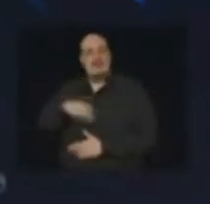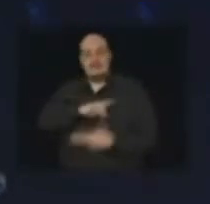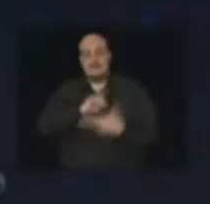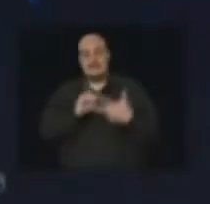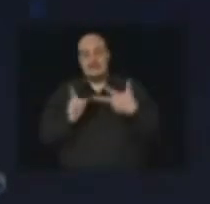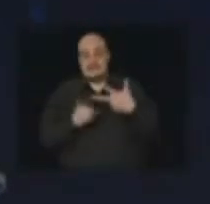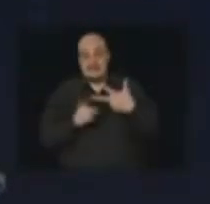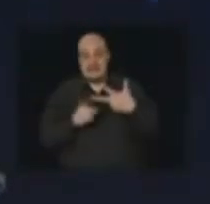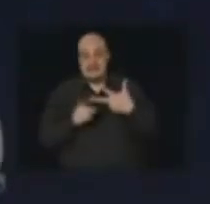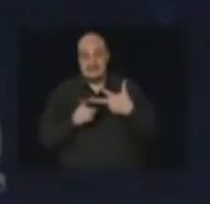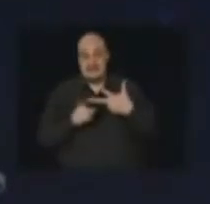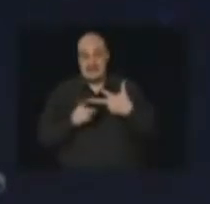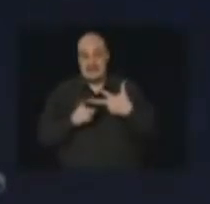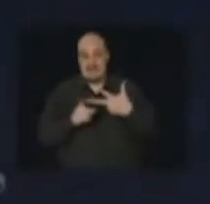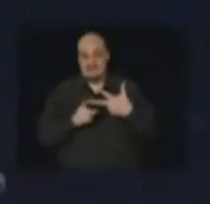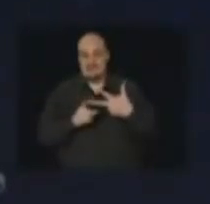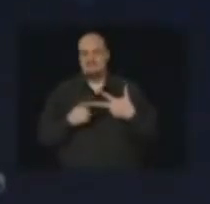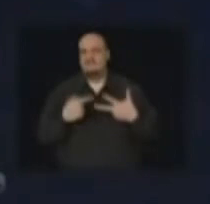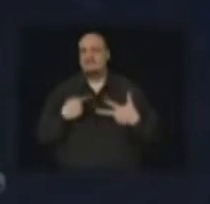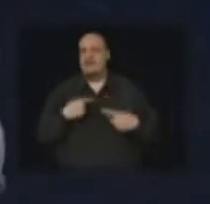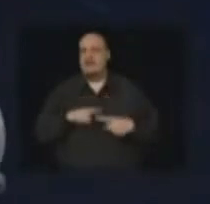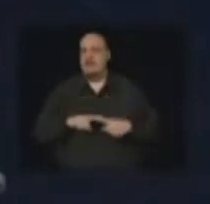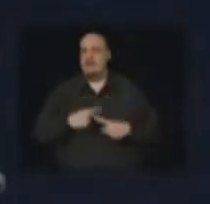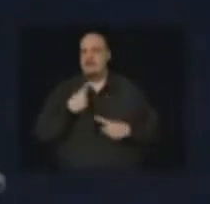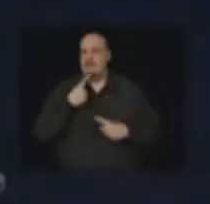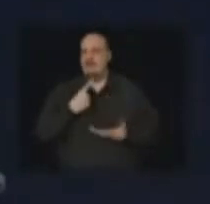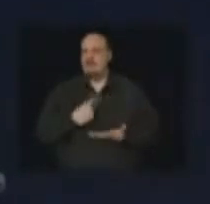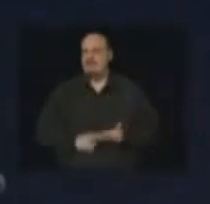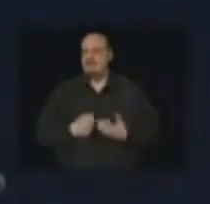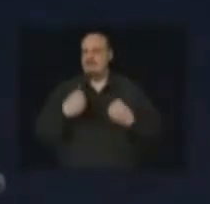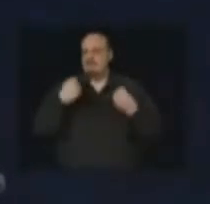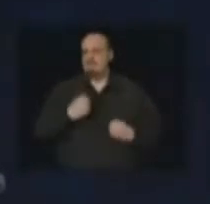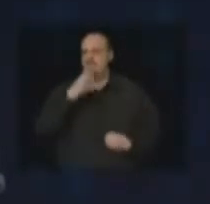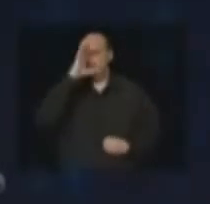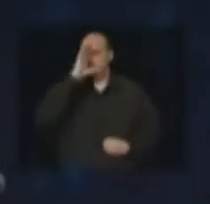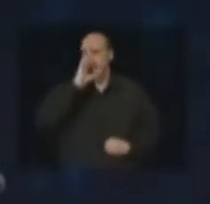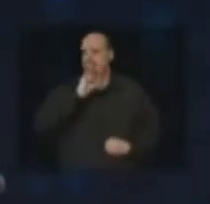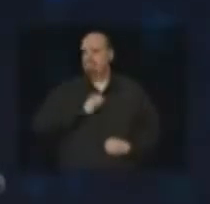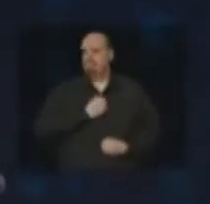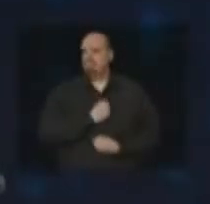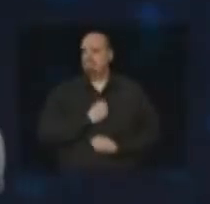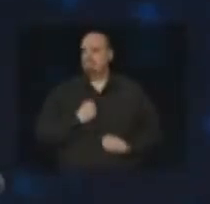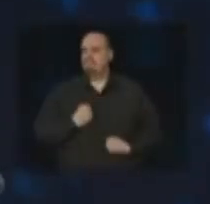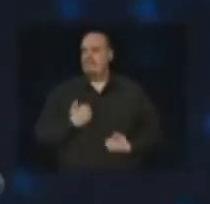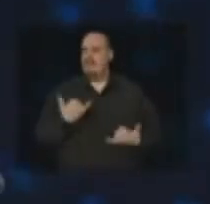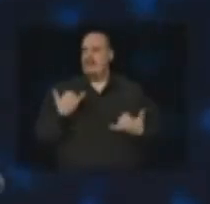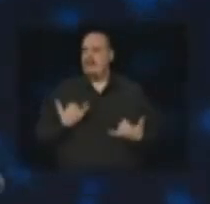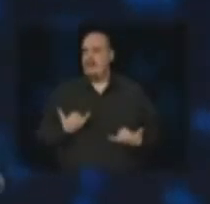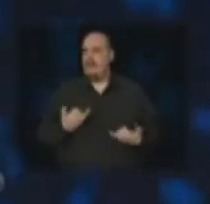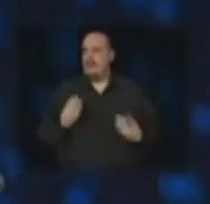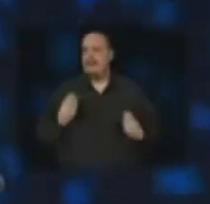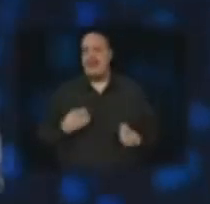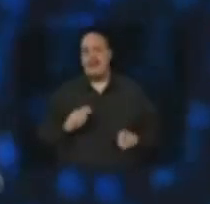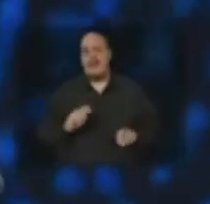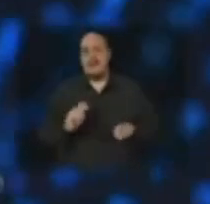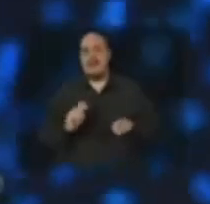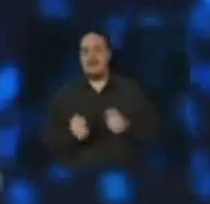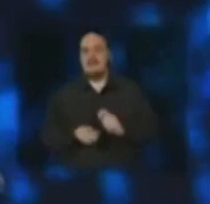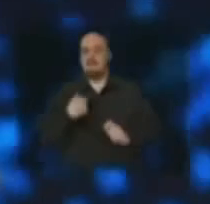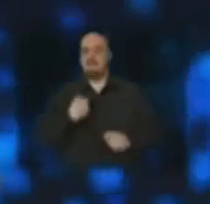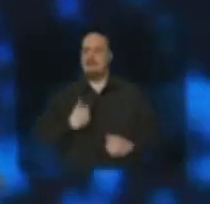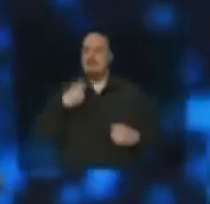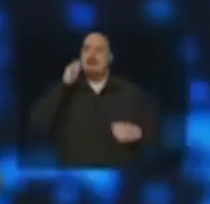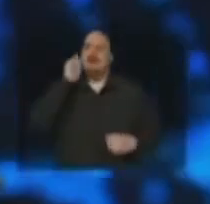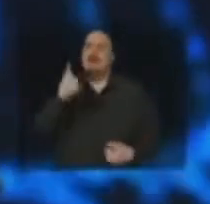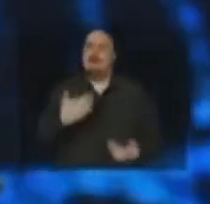defensores, en un claro desconocimiento de los derechos constitucionales y legales que protegen a los